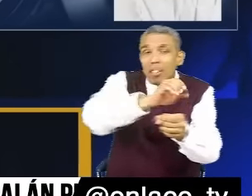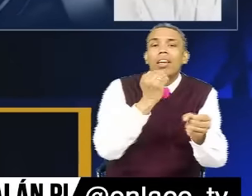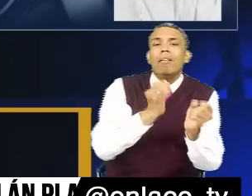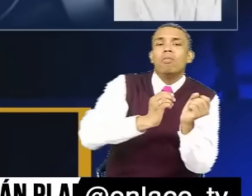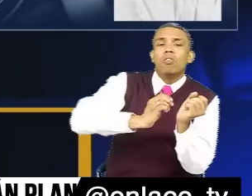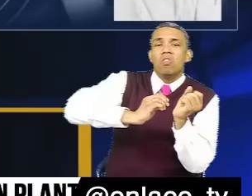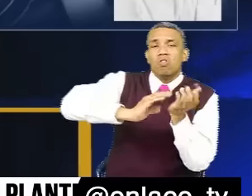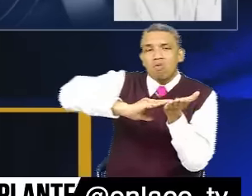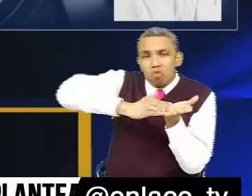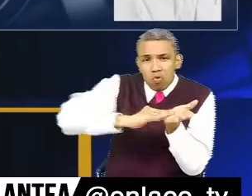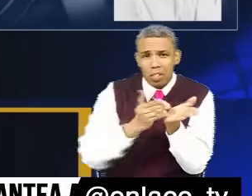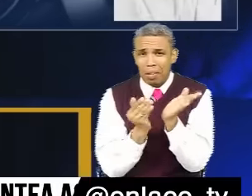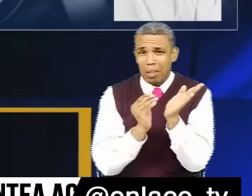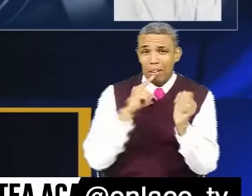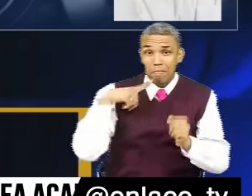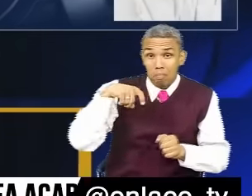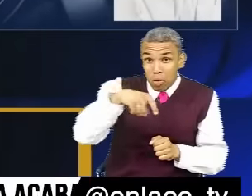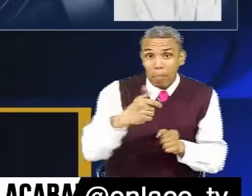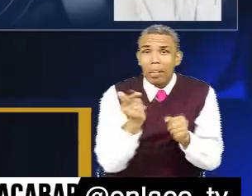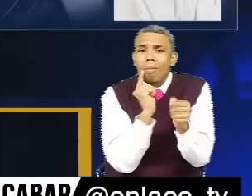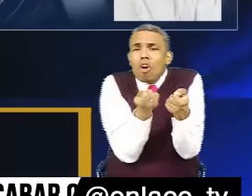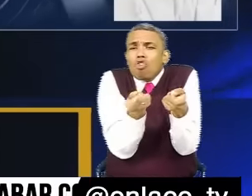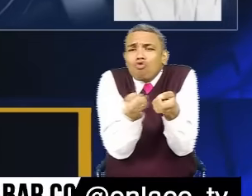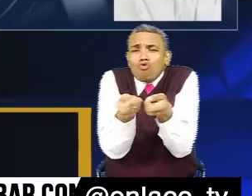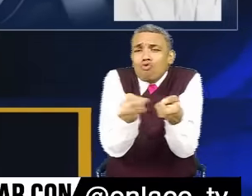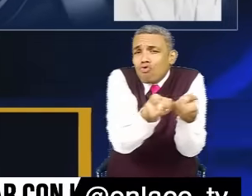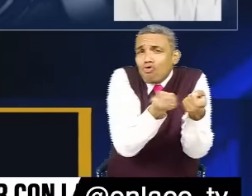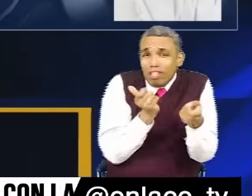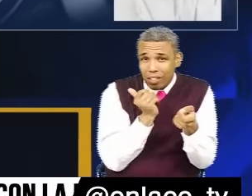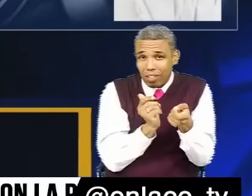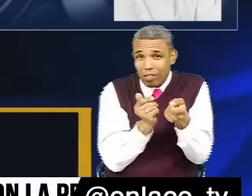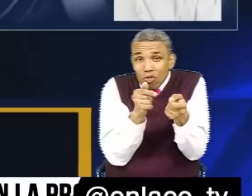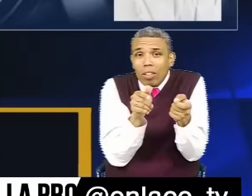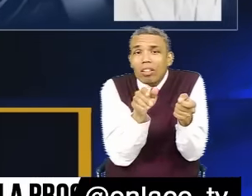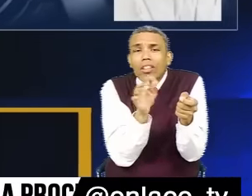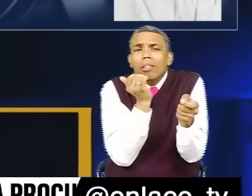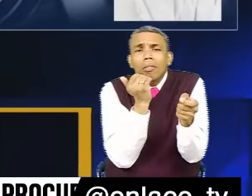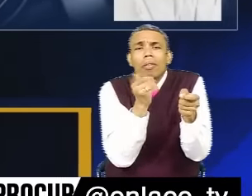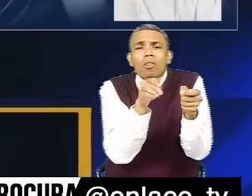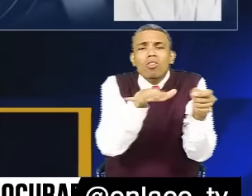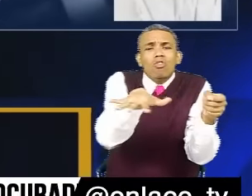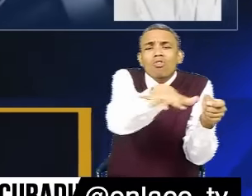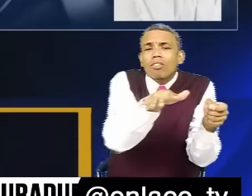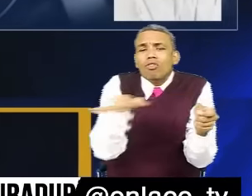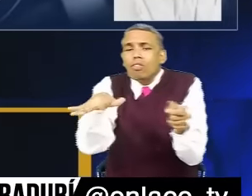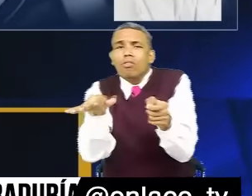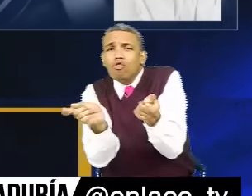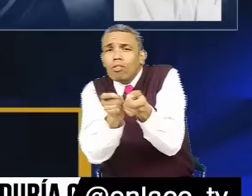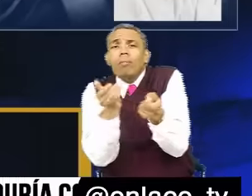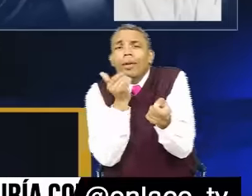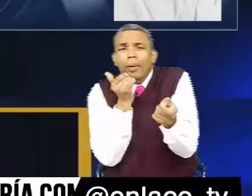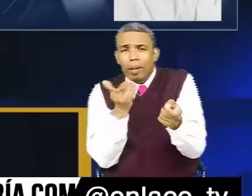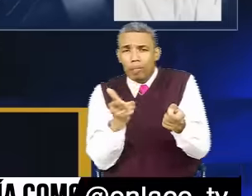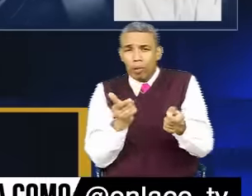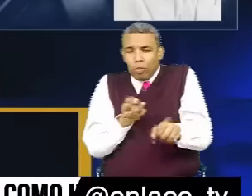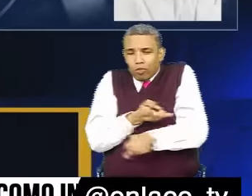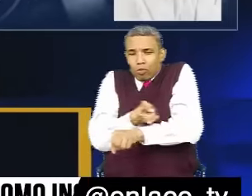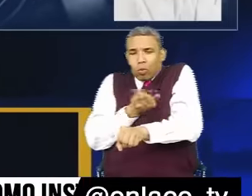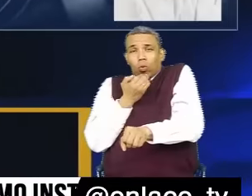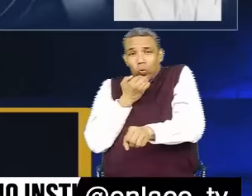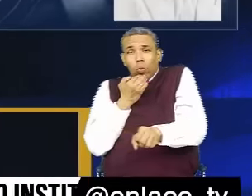Girón y Bucaramanga, que están uno muy cerca del otro y tienen ciertos problemas en común que tienen que solucionar en conjunto, por ejemplo la seguridad, por ejemplo